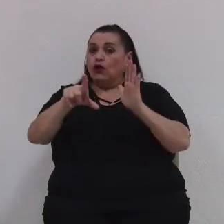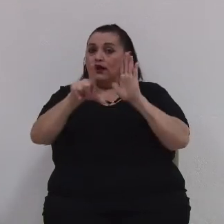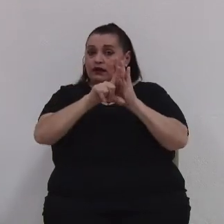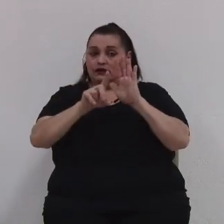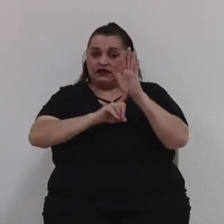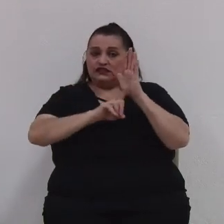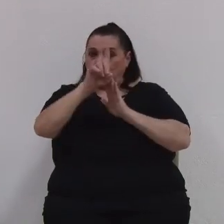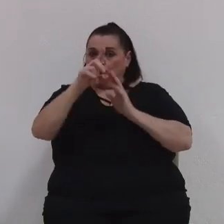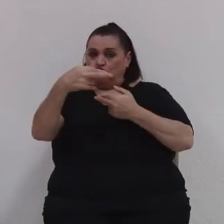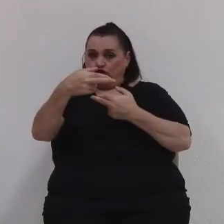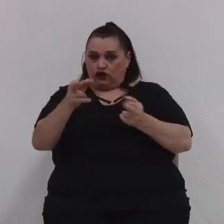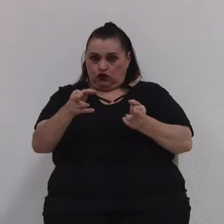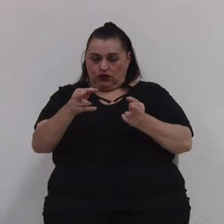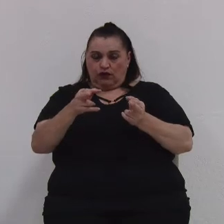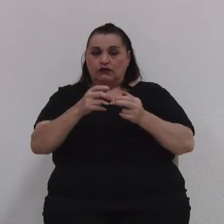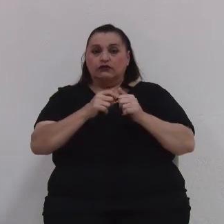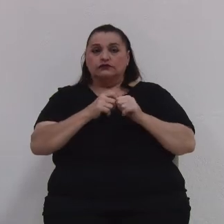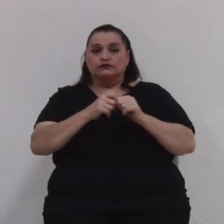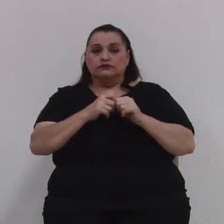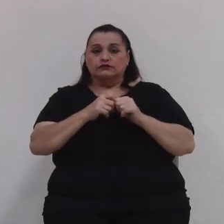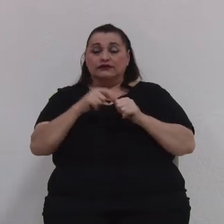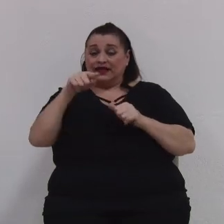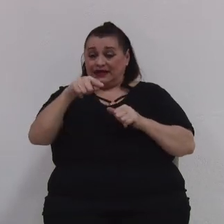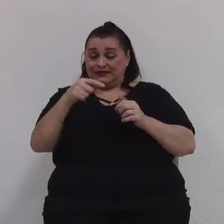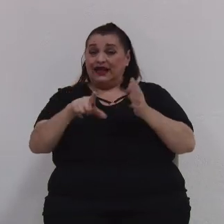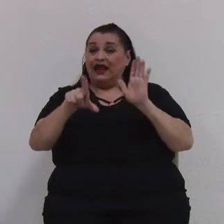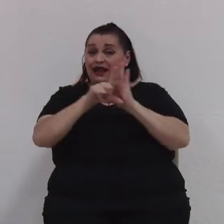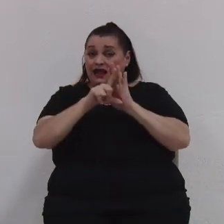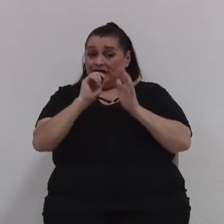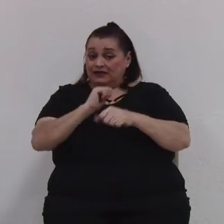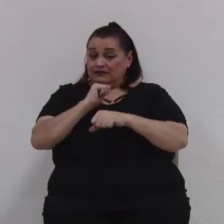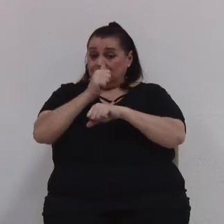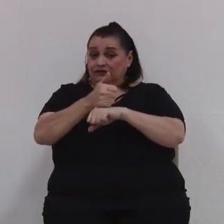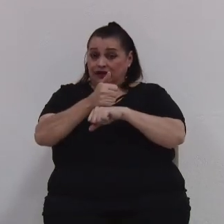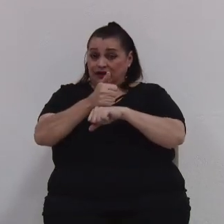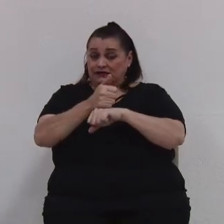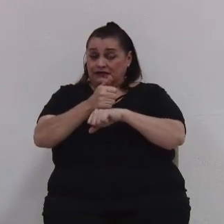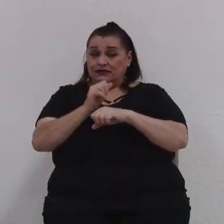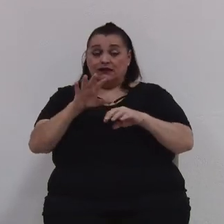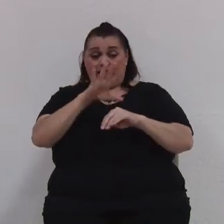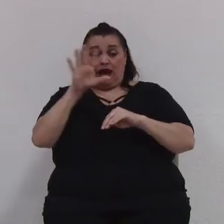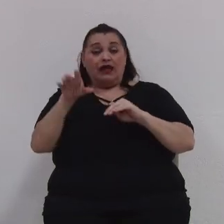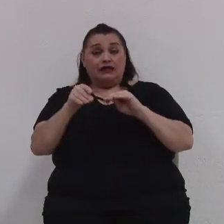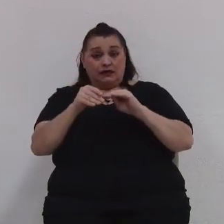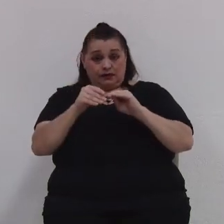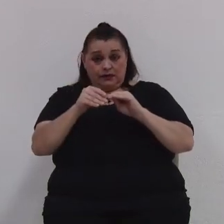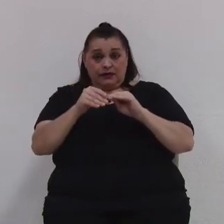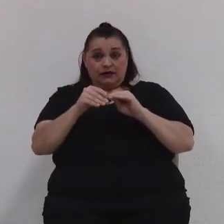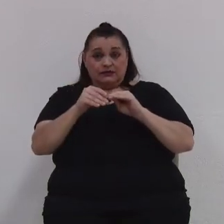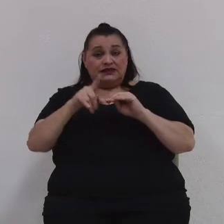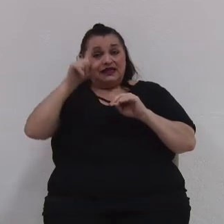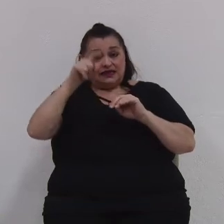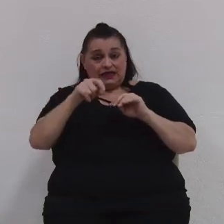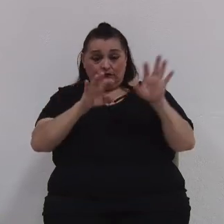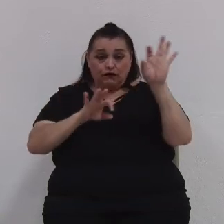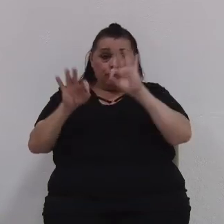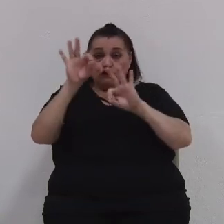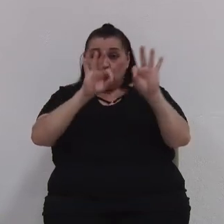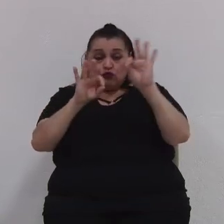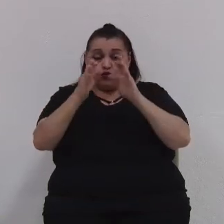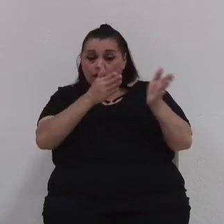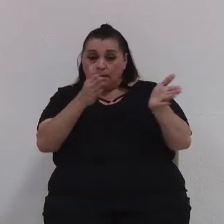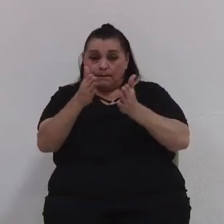Desarrollo Regional. Esa ley lo que establece es que además de que debe formularse un